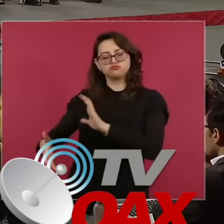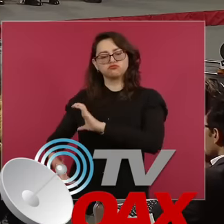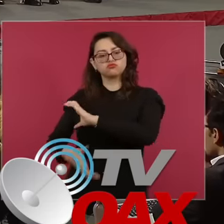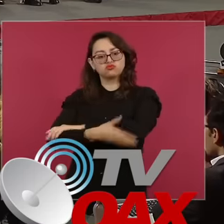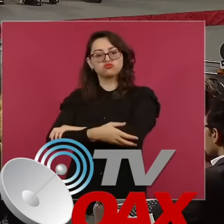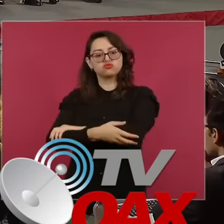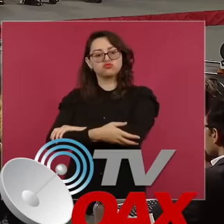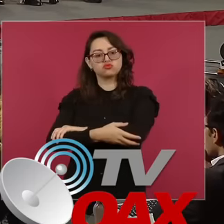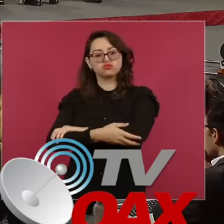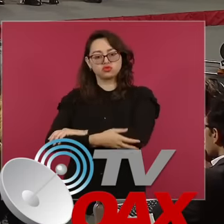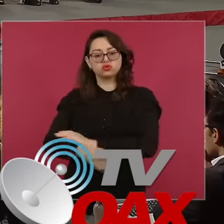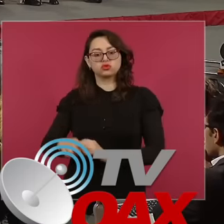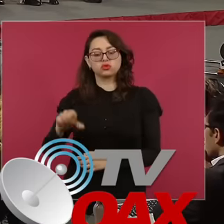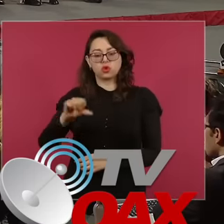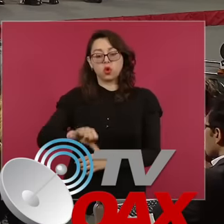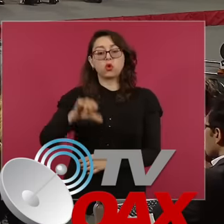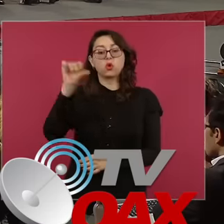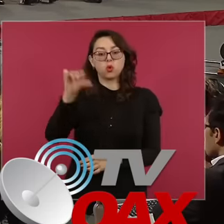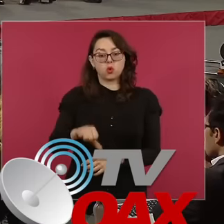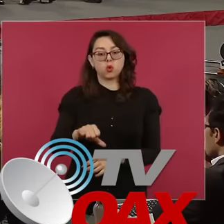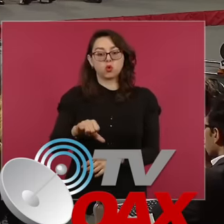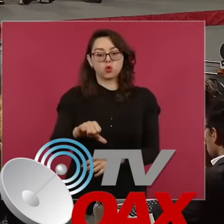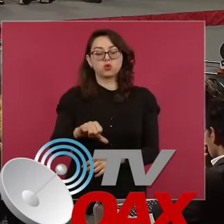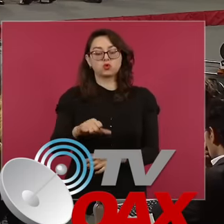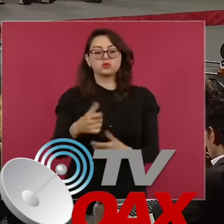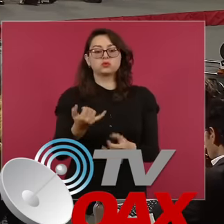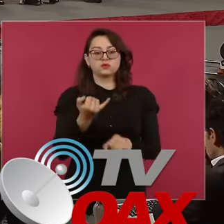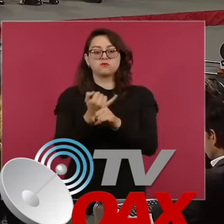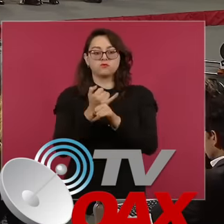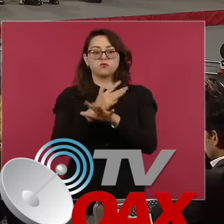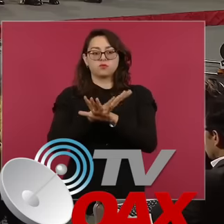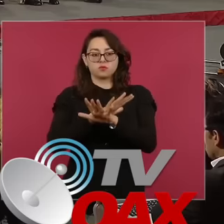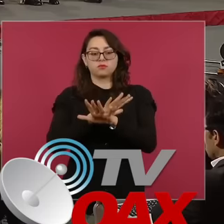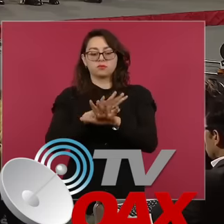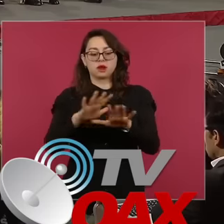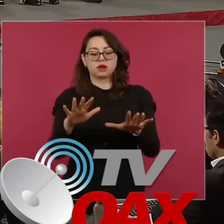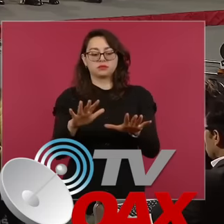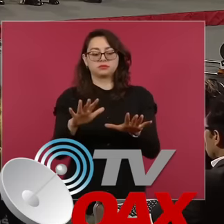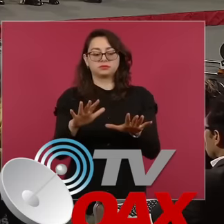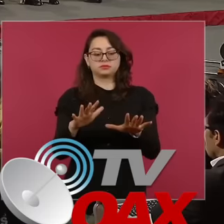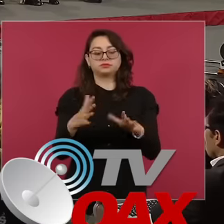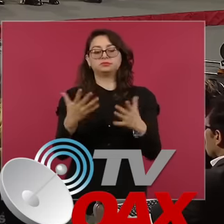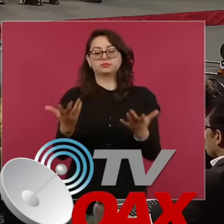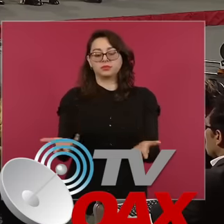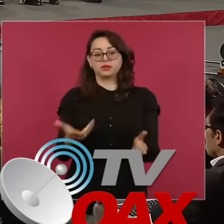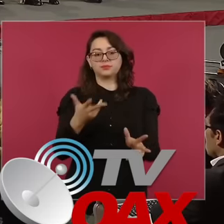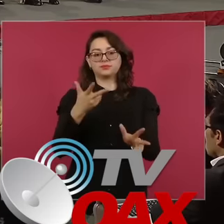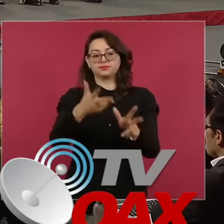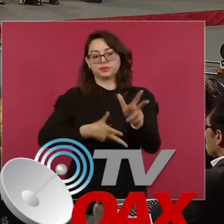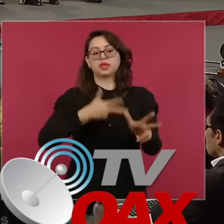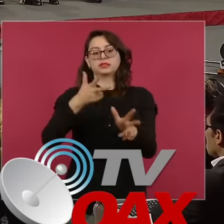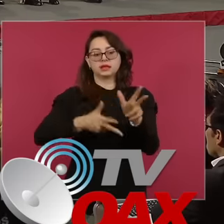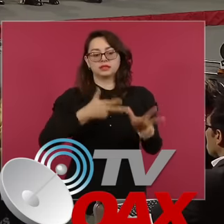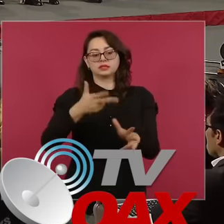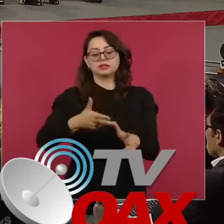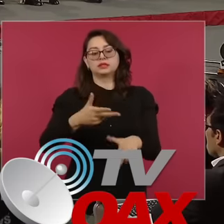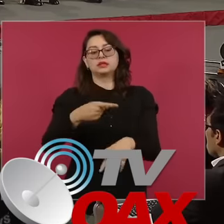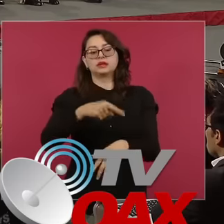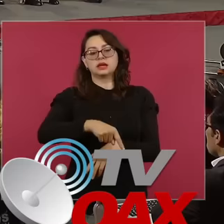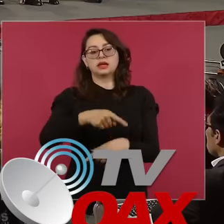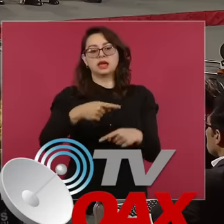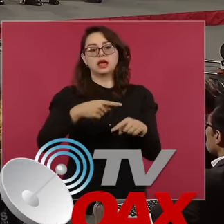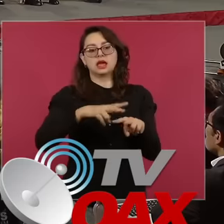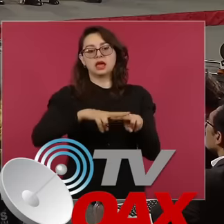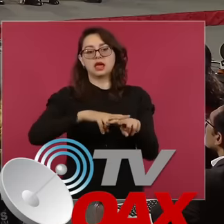Y el día de hoy nos vamos a enfocar también para informarles a ustedes lo de el avance del tramo 1 del